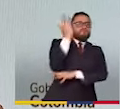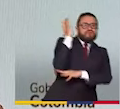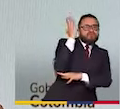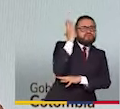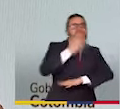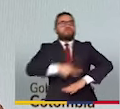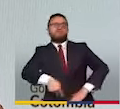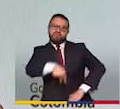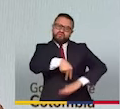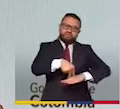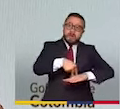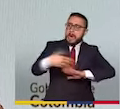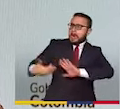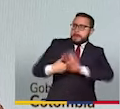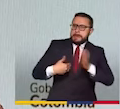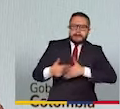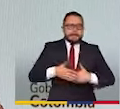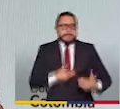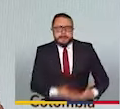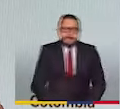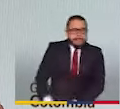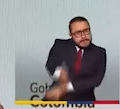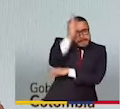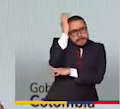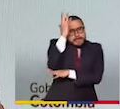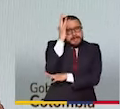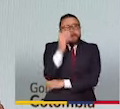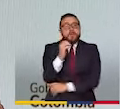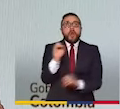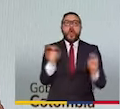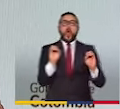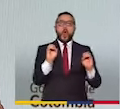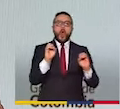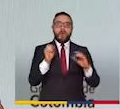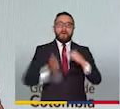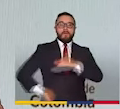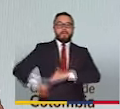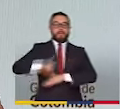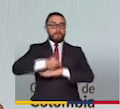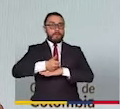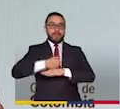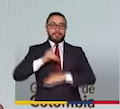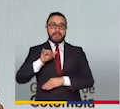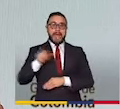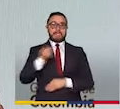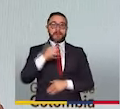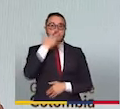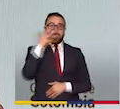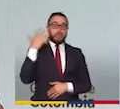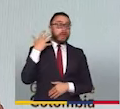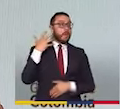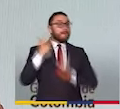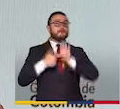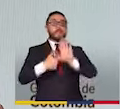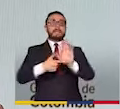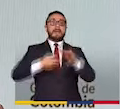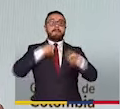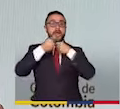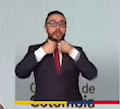decirlo, o el que fungía de periodista siendo director del DAS, de un gobierno.